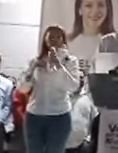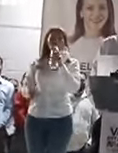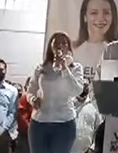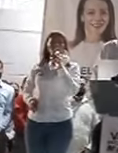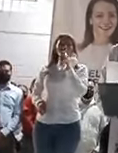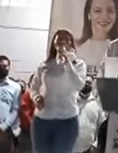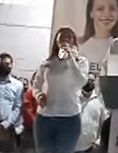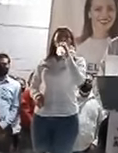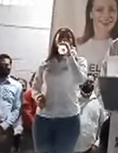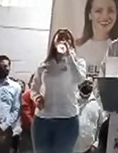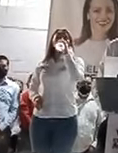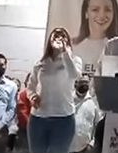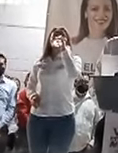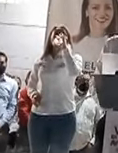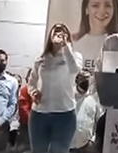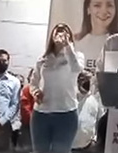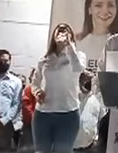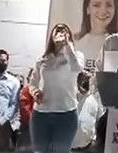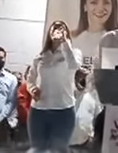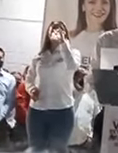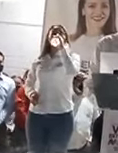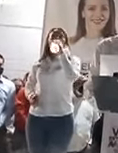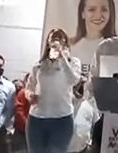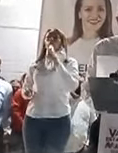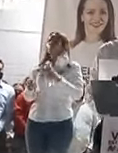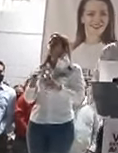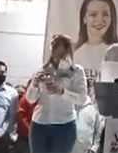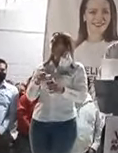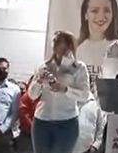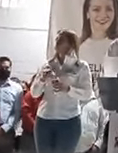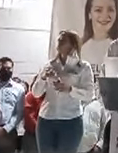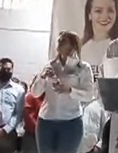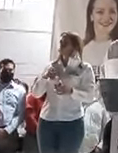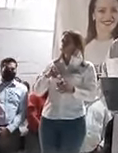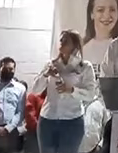escuela. A mis hermanos que hoy me acompañan, muchas gracias.